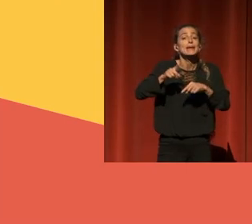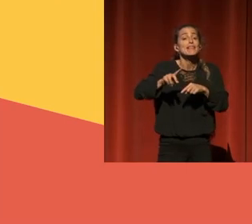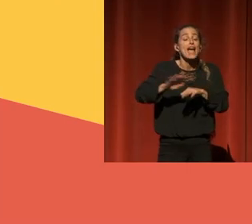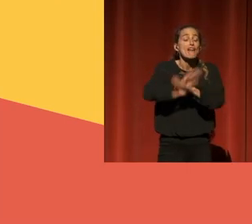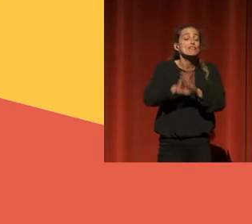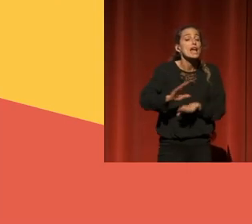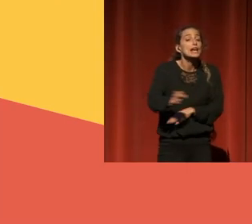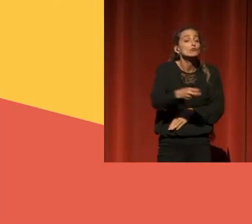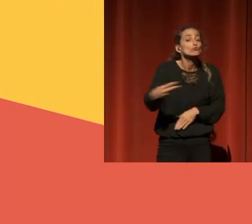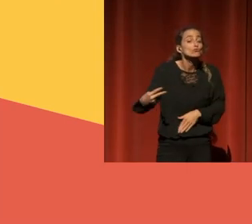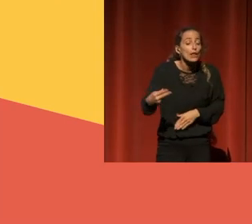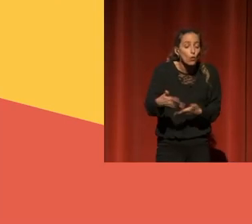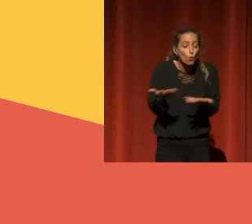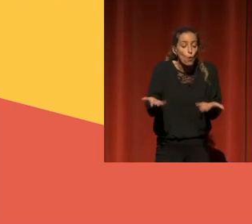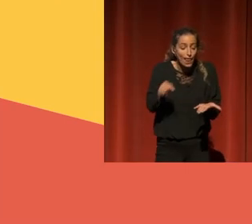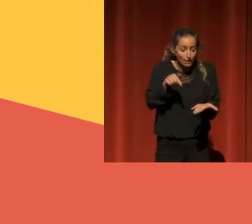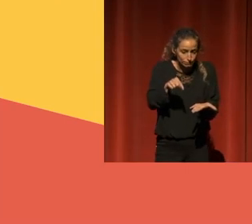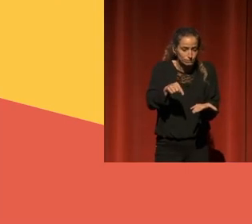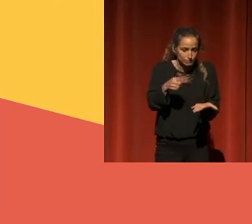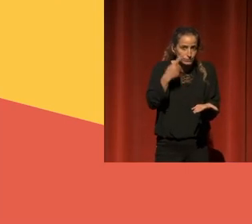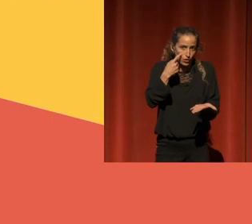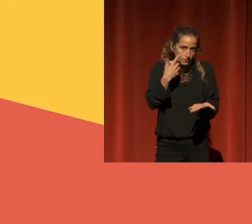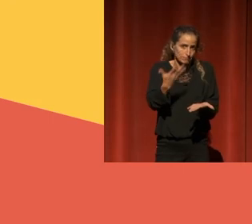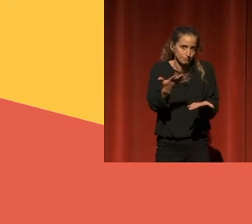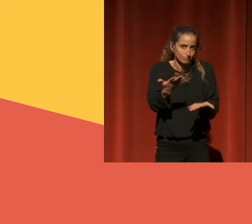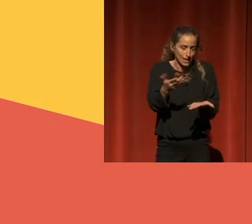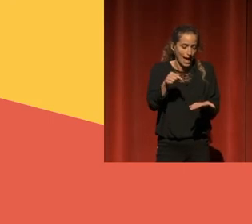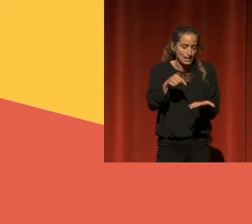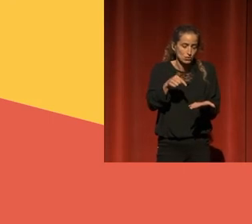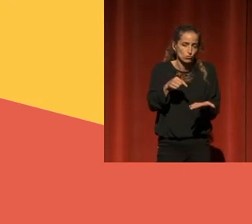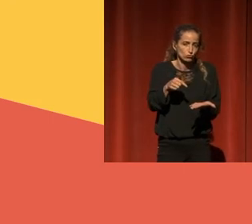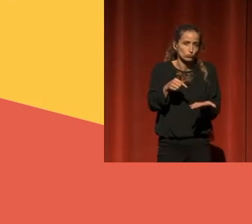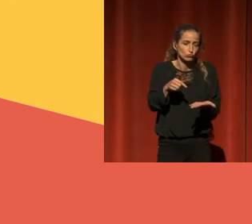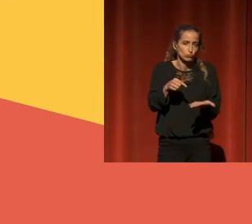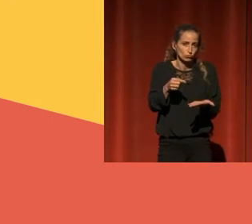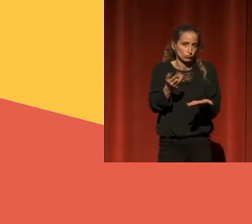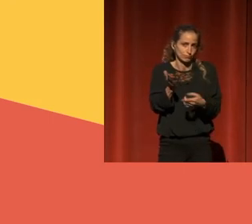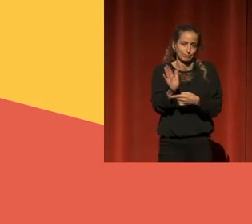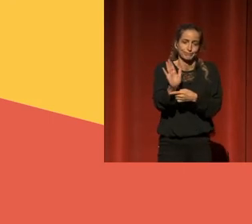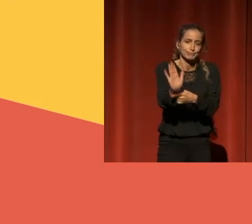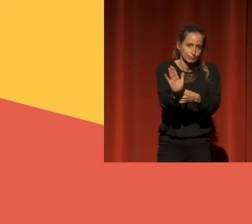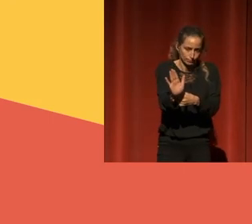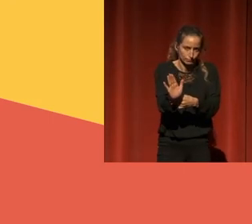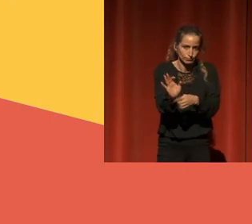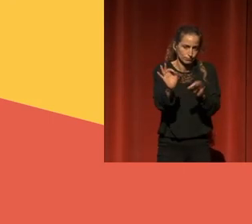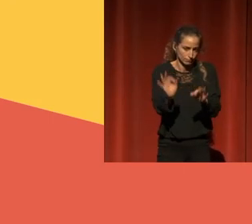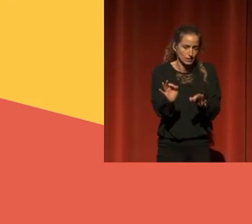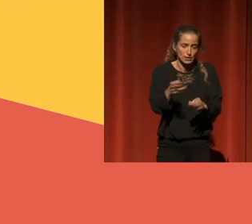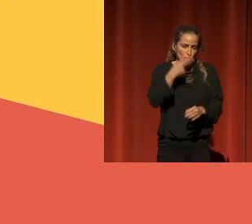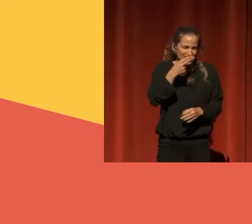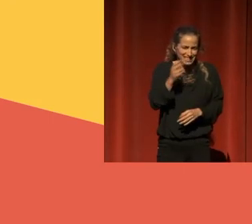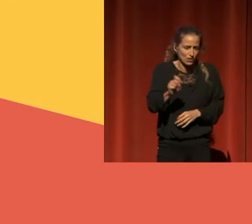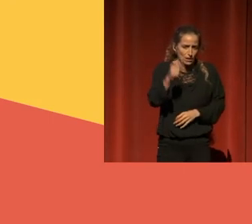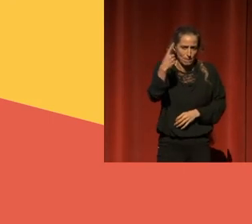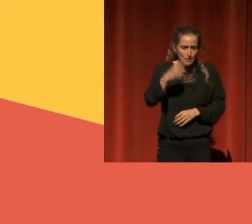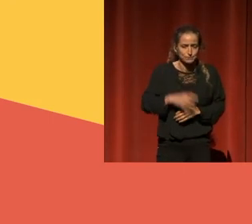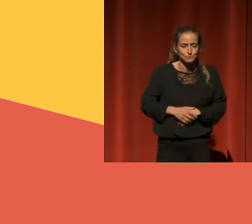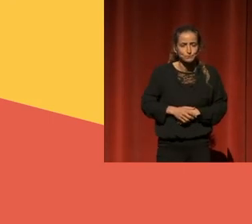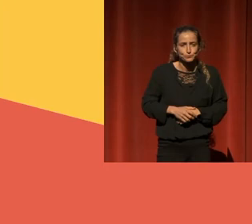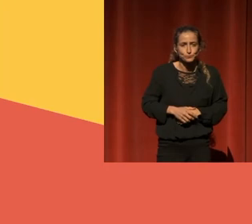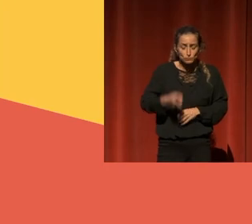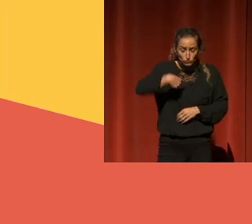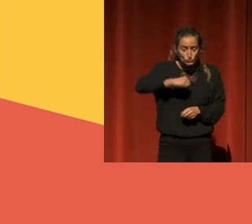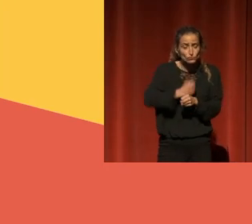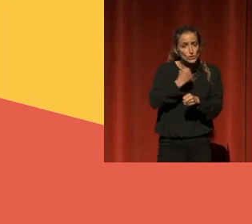que lo que más a lo mejor puede puede interesar no la metodología del trabajo